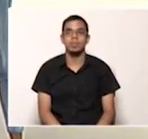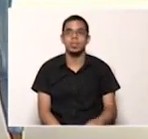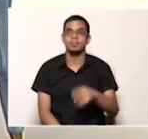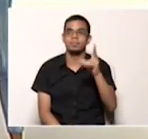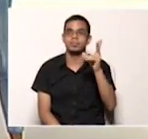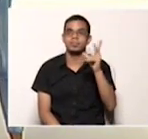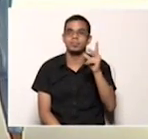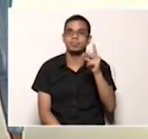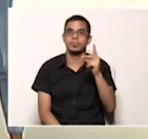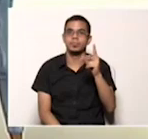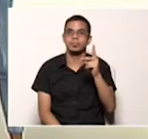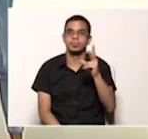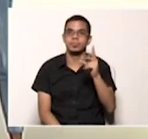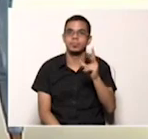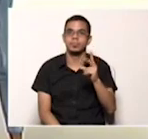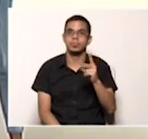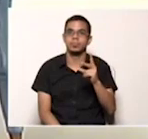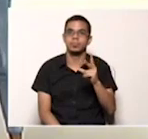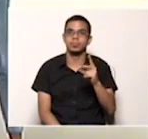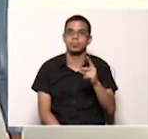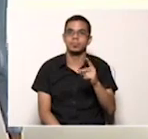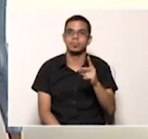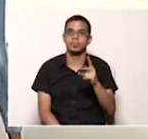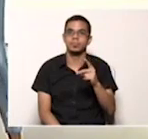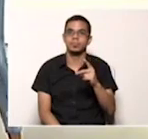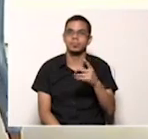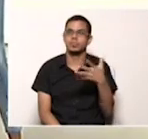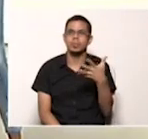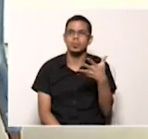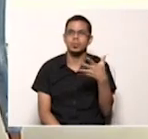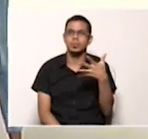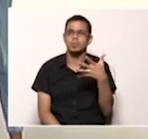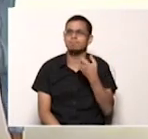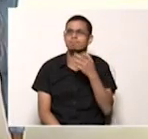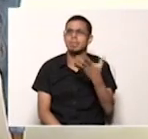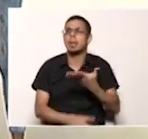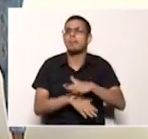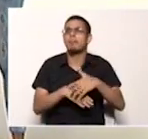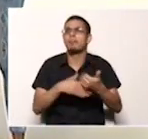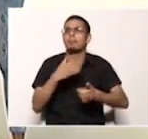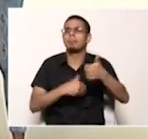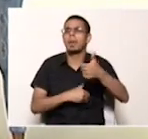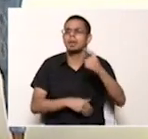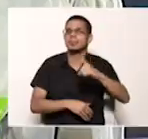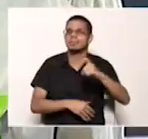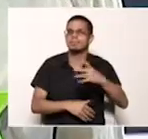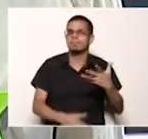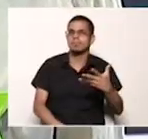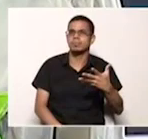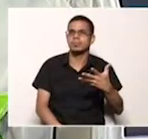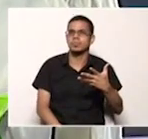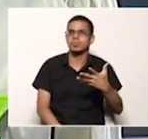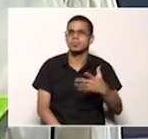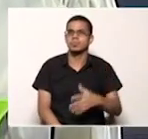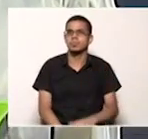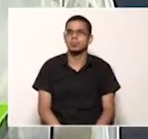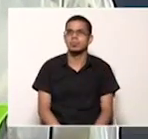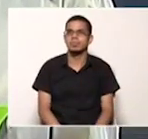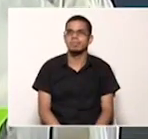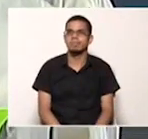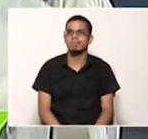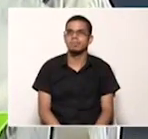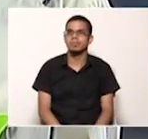Además, me dijo profe. Bueno, es parte del Parte aprendizaje. porque la orientación. estamos dentro de... Además de tener